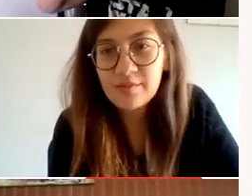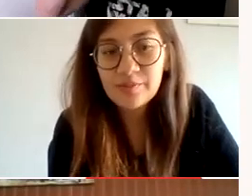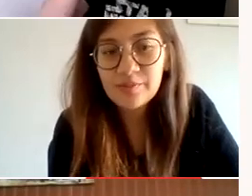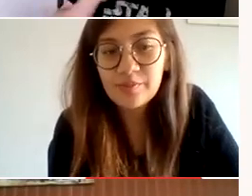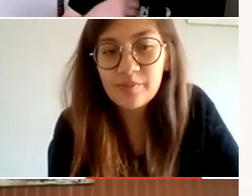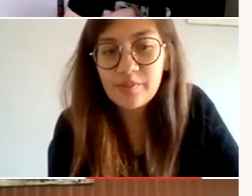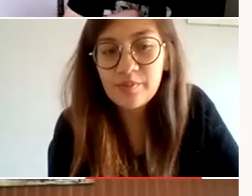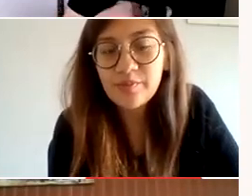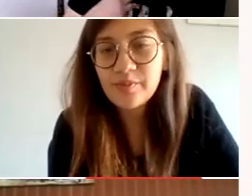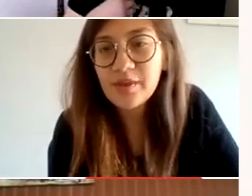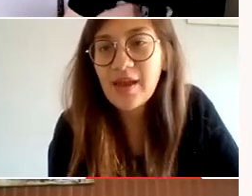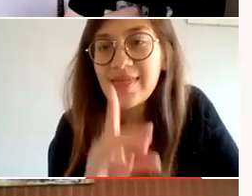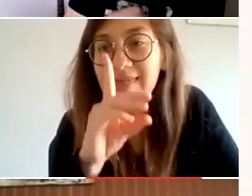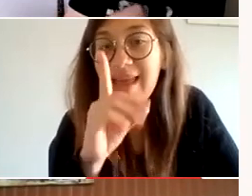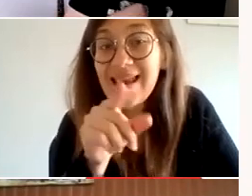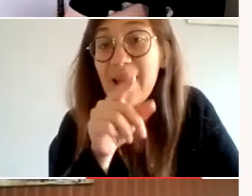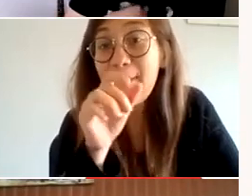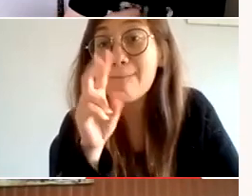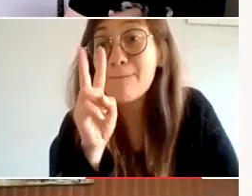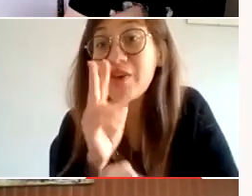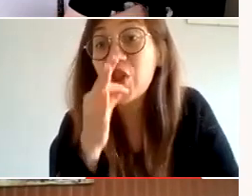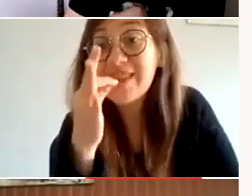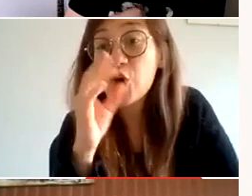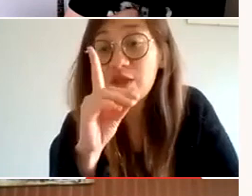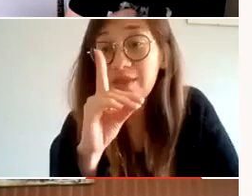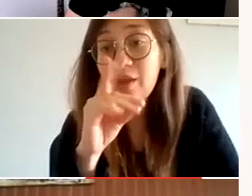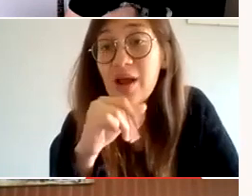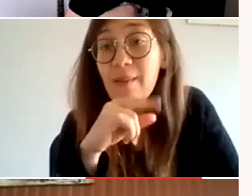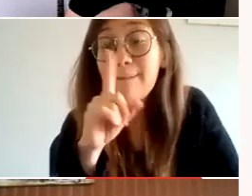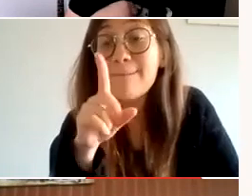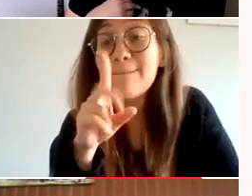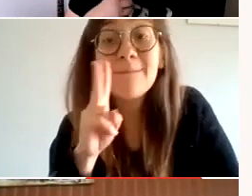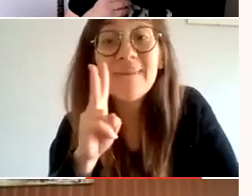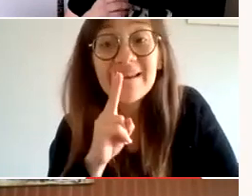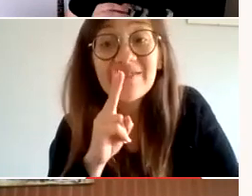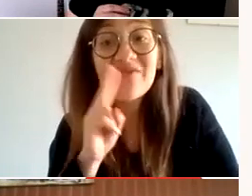parte del mundo que me está dando